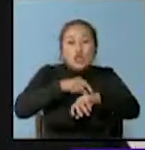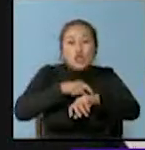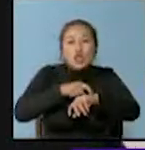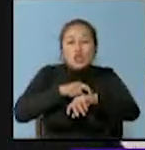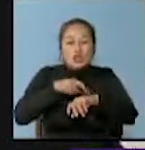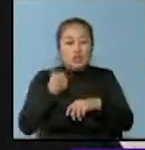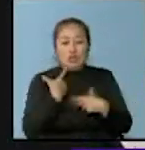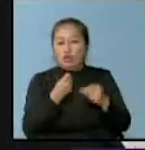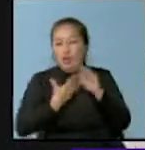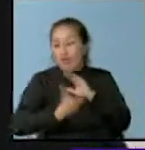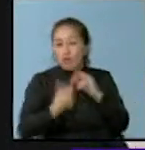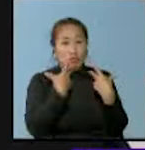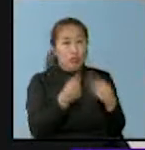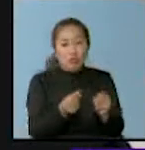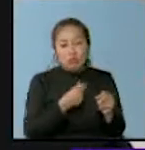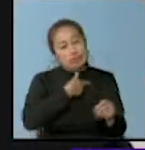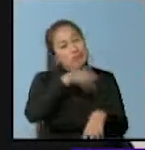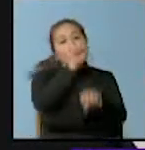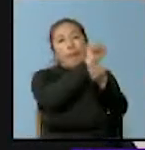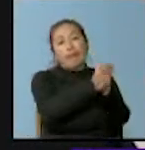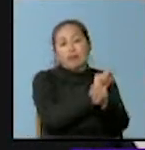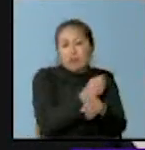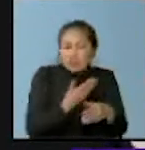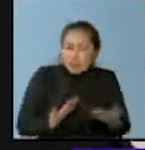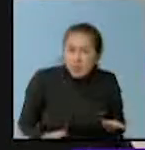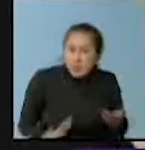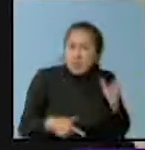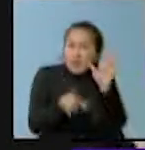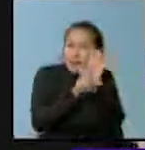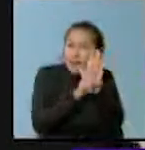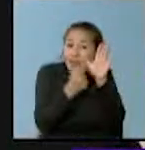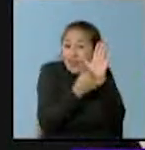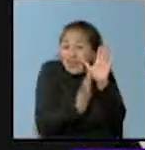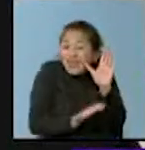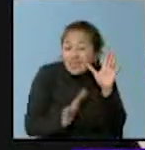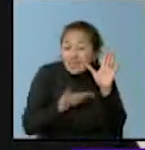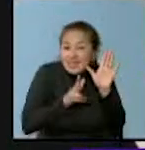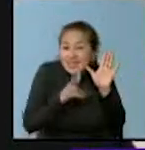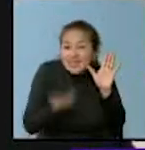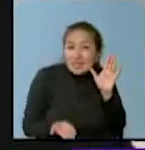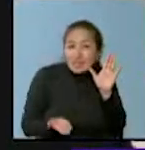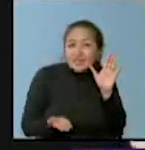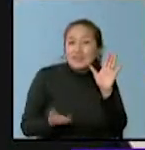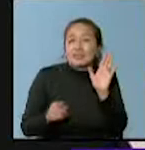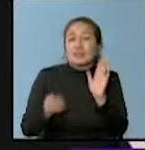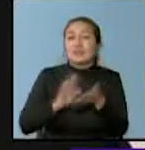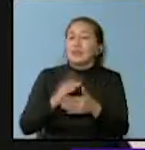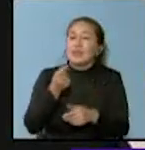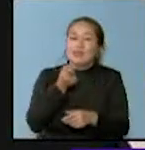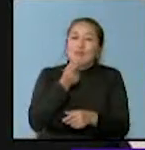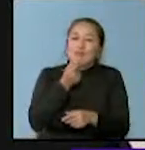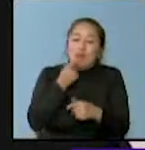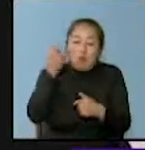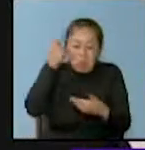matar va a ir preso. Lo dice la ley. Yo creo que no sé en qué